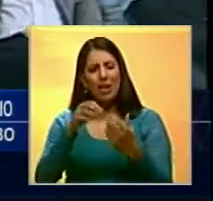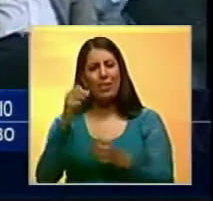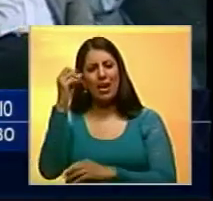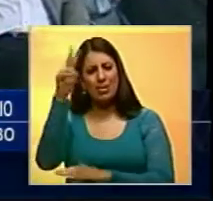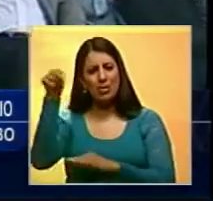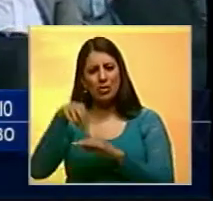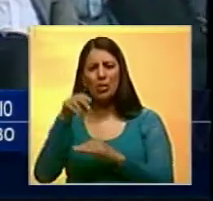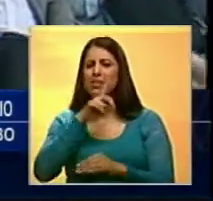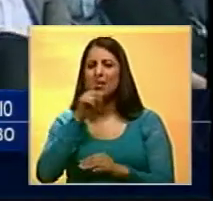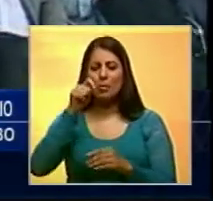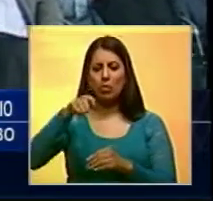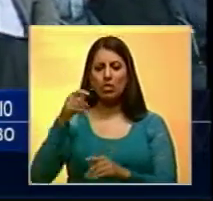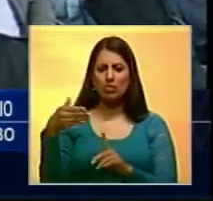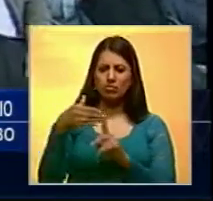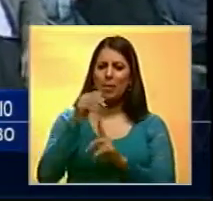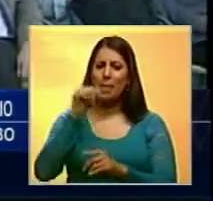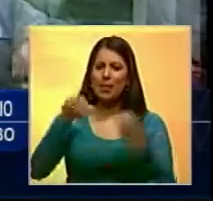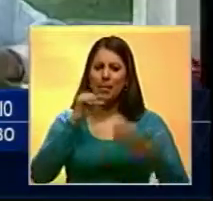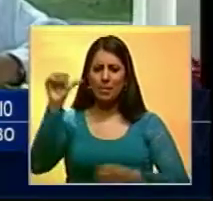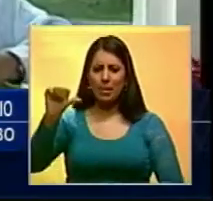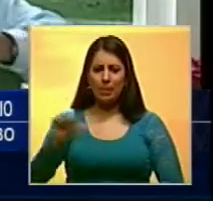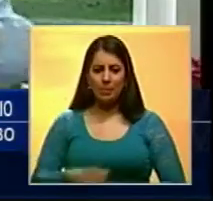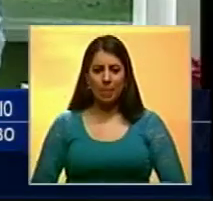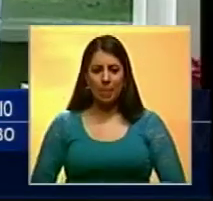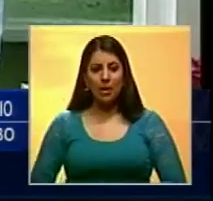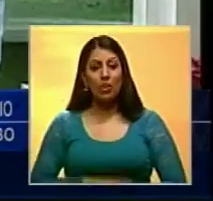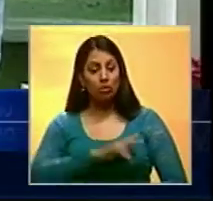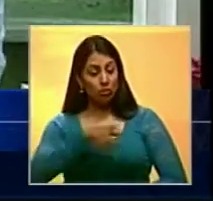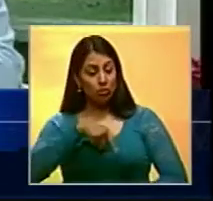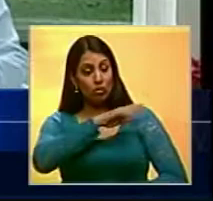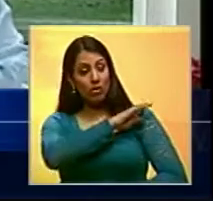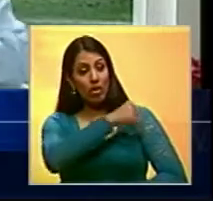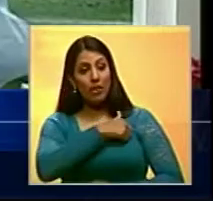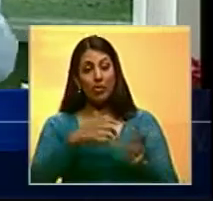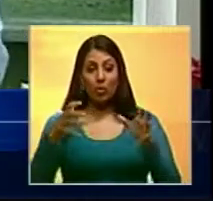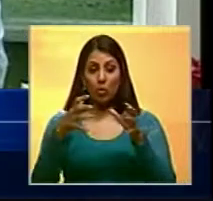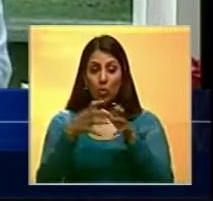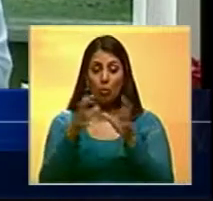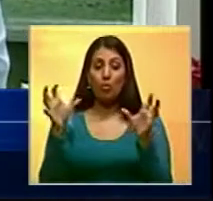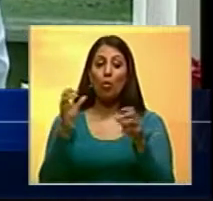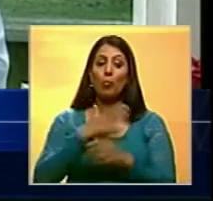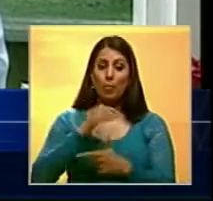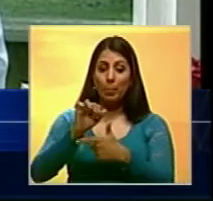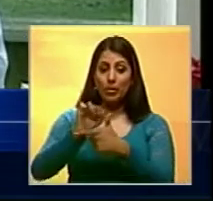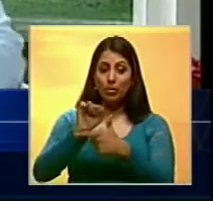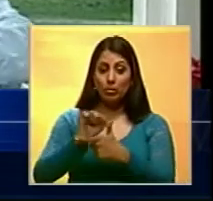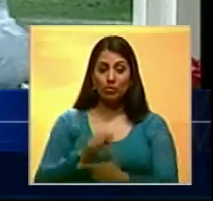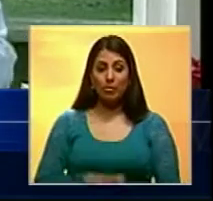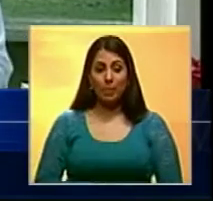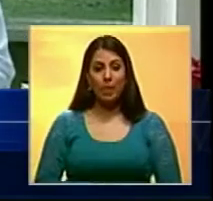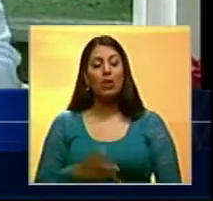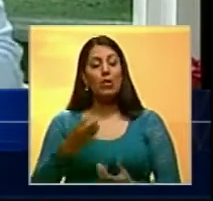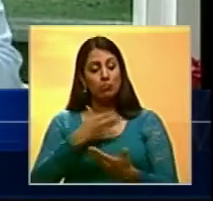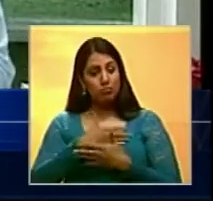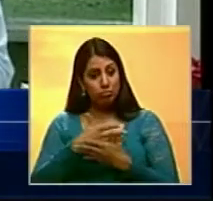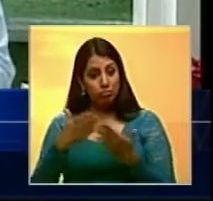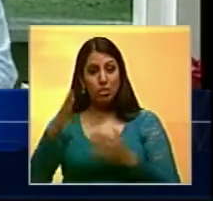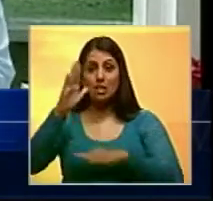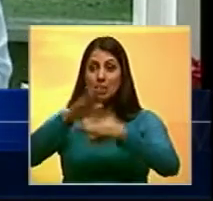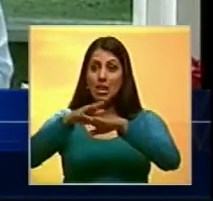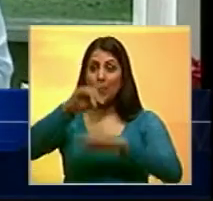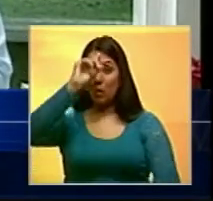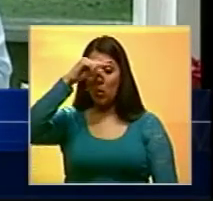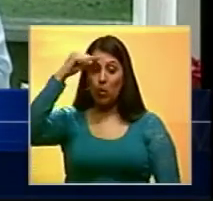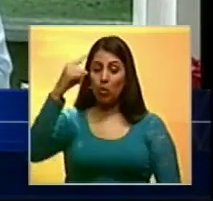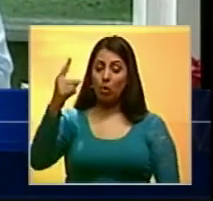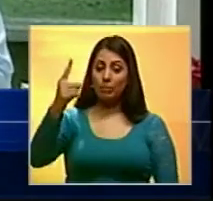Nacional declarado por el Tribunal Supremo de Justicia. Nuestro jefe de bancada del Bloque de la Patria, dispóngase a llamar a Julio